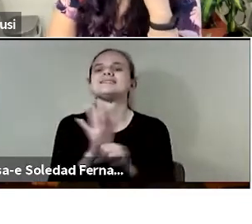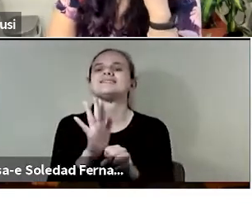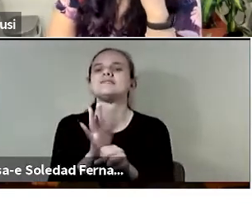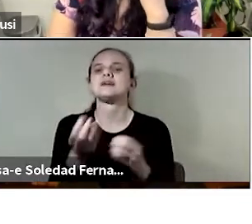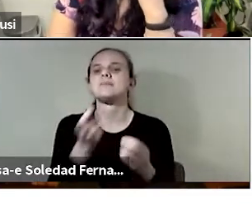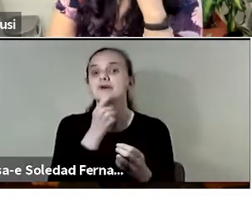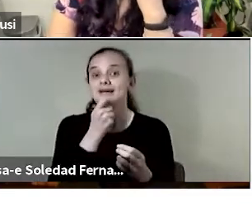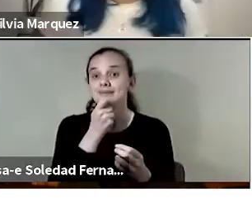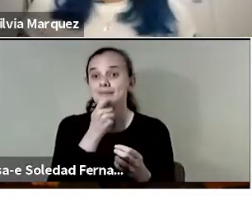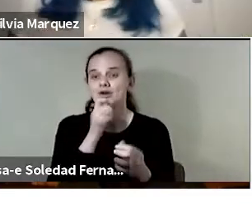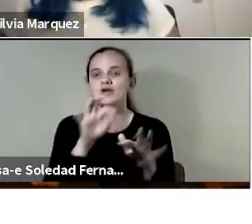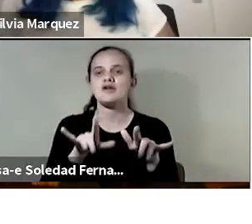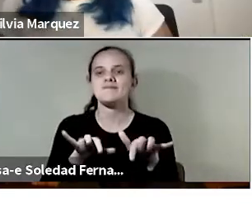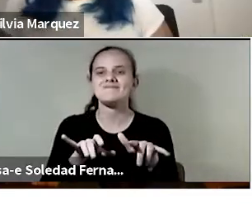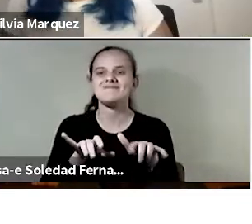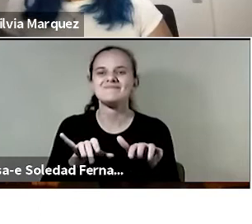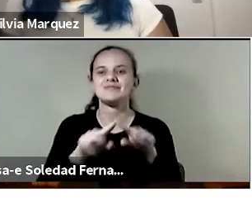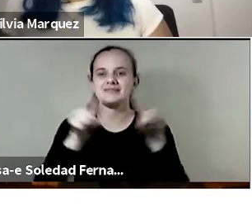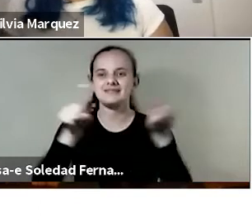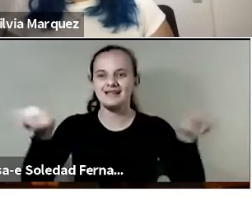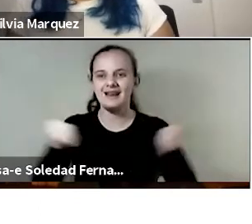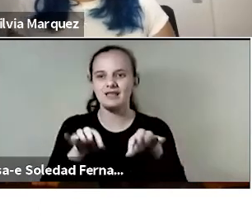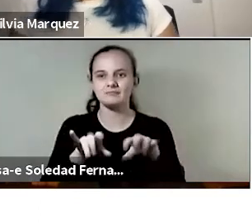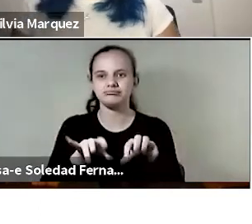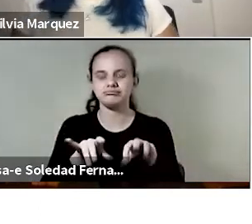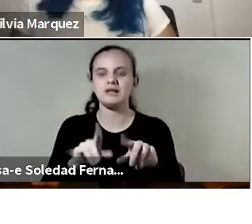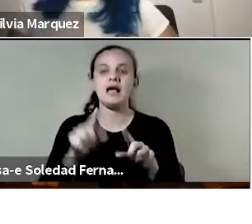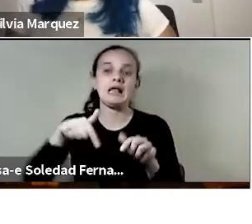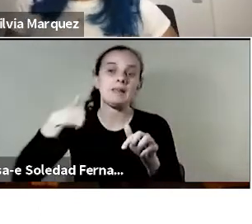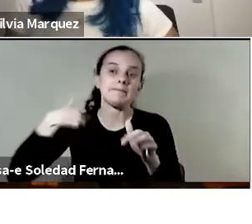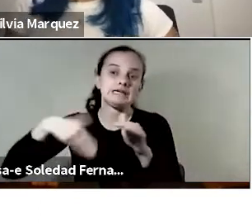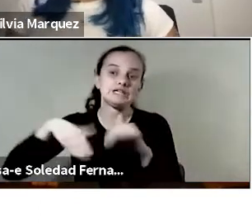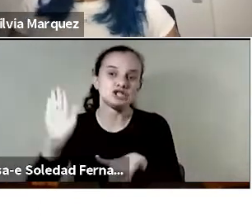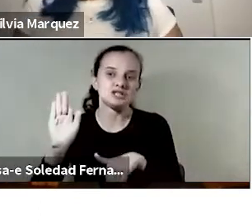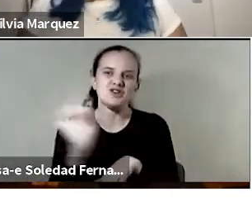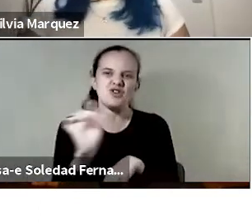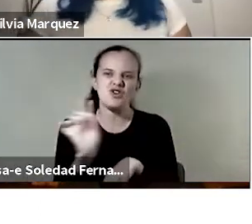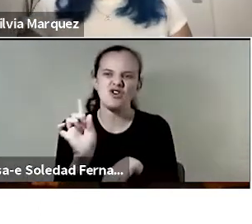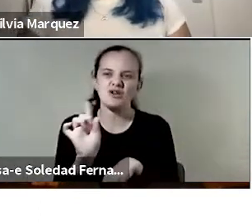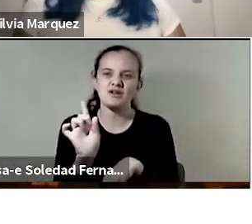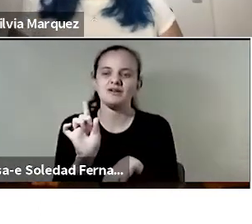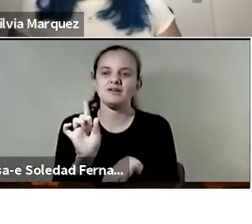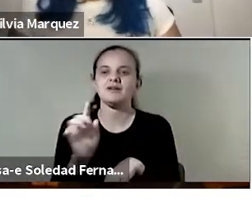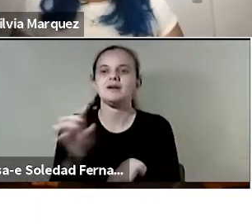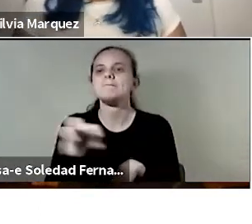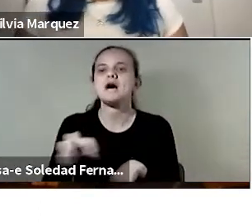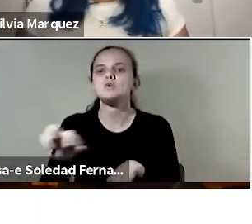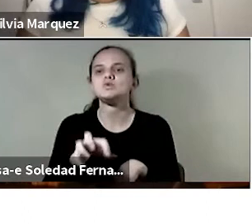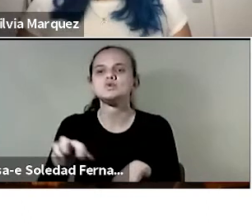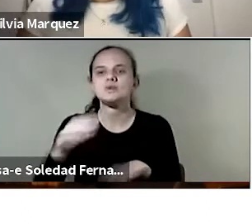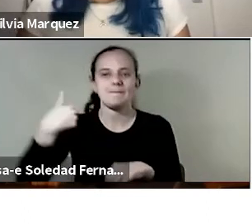Bien. Dentro del principio operable vamos a encontrar algunas como la navegación con teclado, ¿sí? Quizás aquí